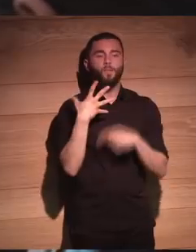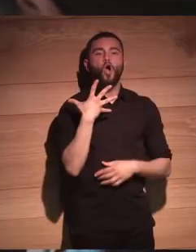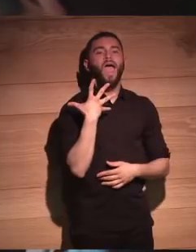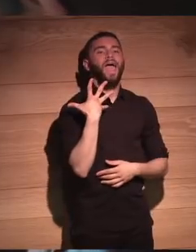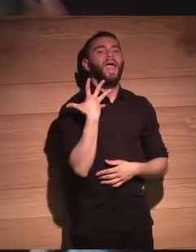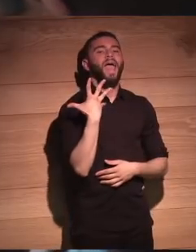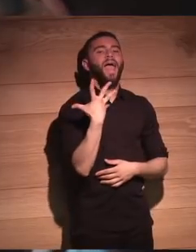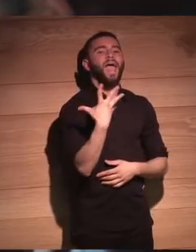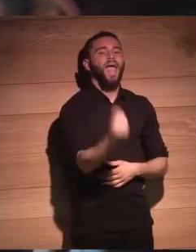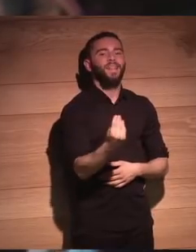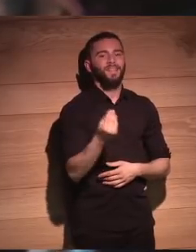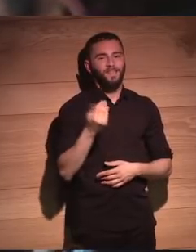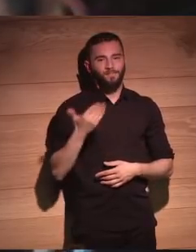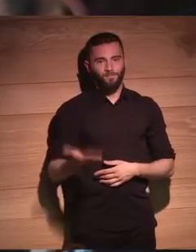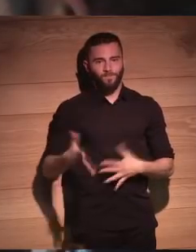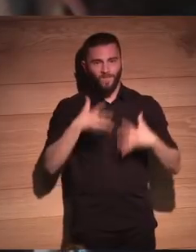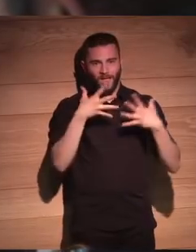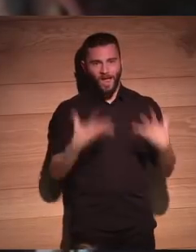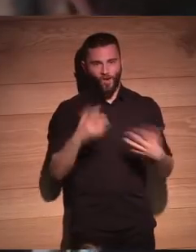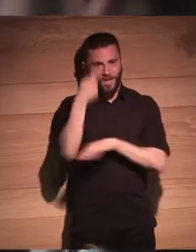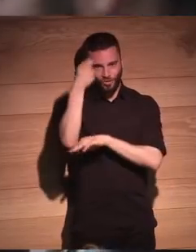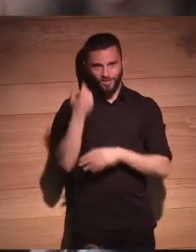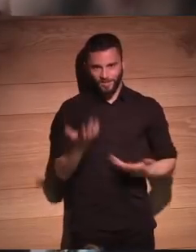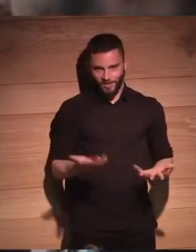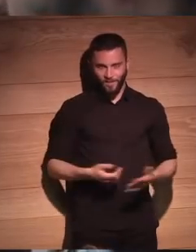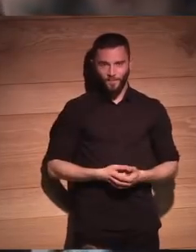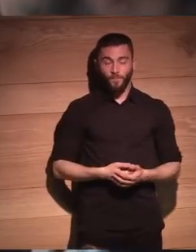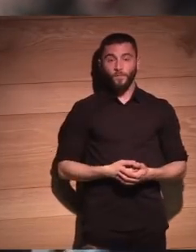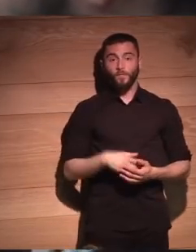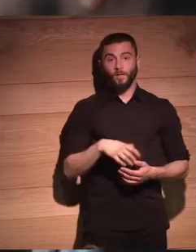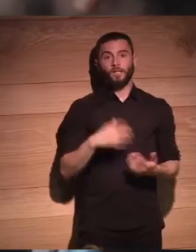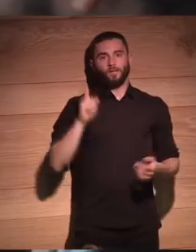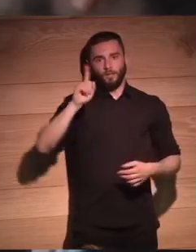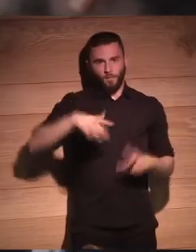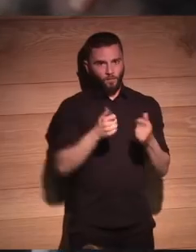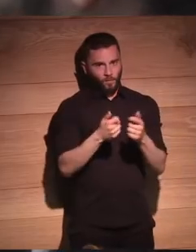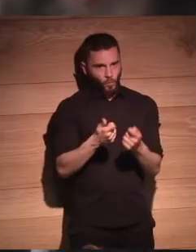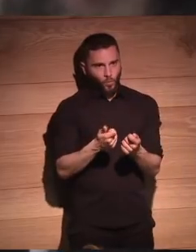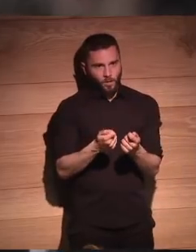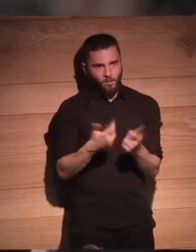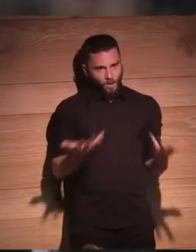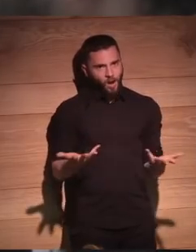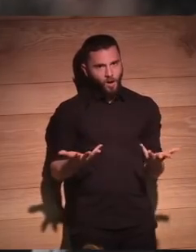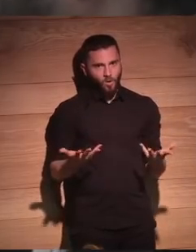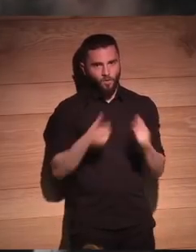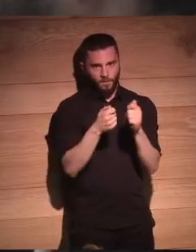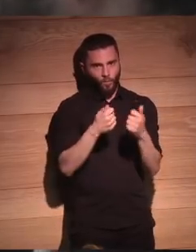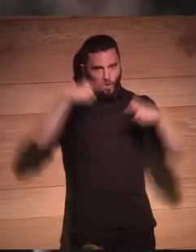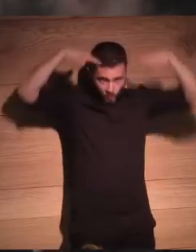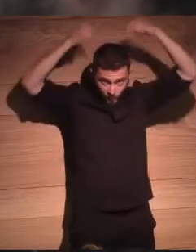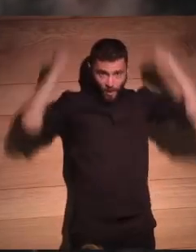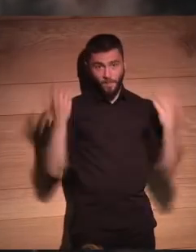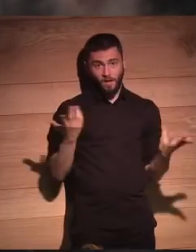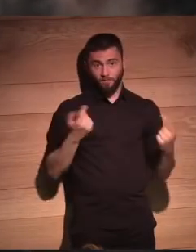la trascendencia actual que el personaje ha conseguido. Y por supuesto los videojuegos de